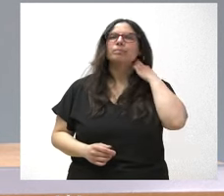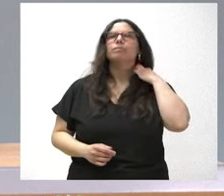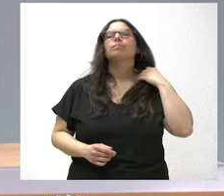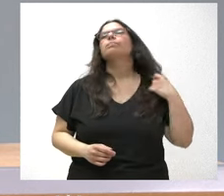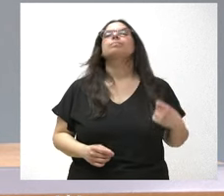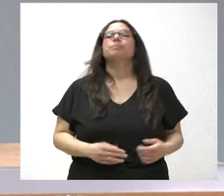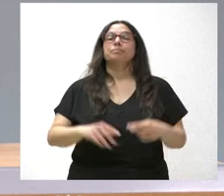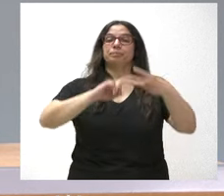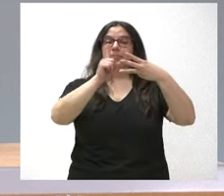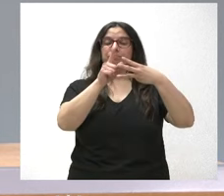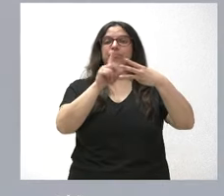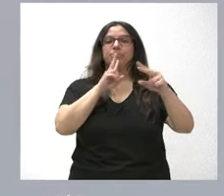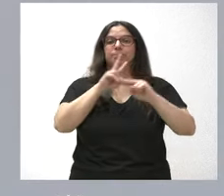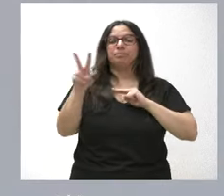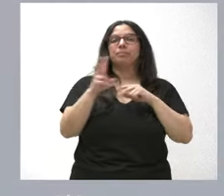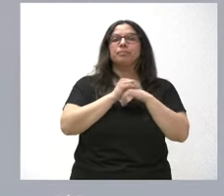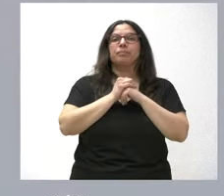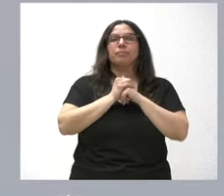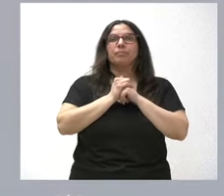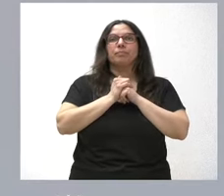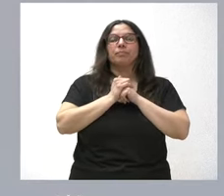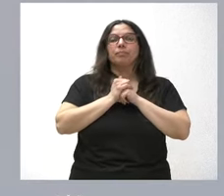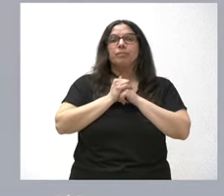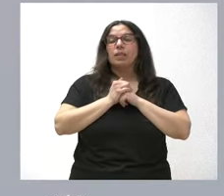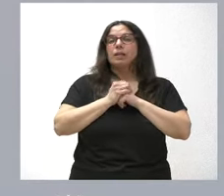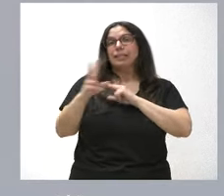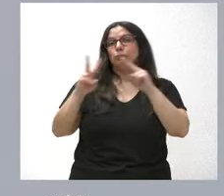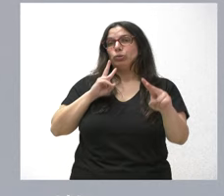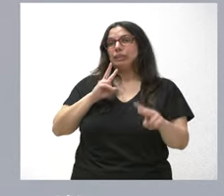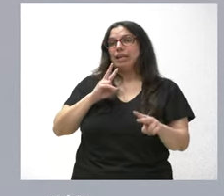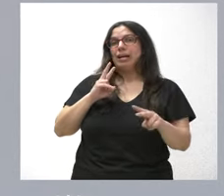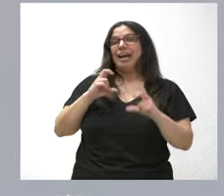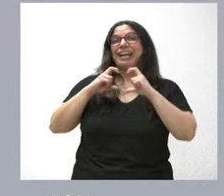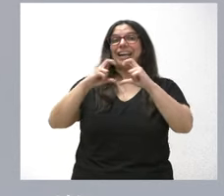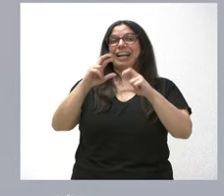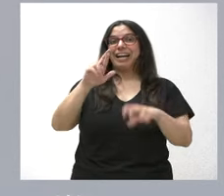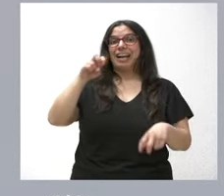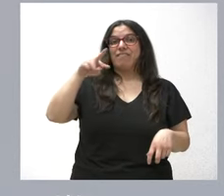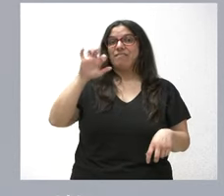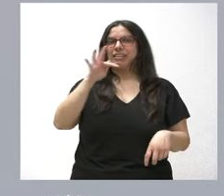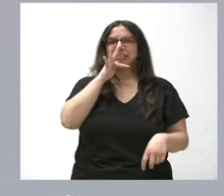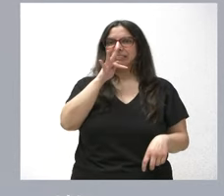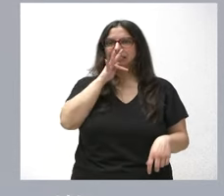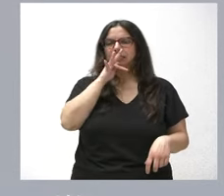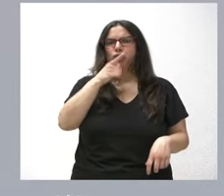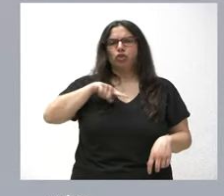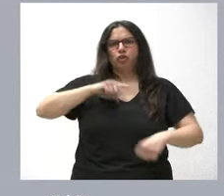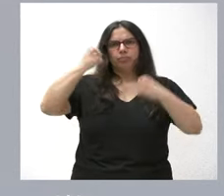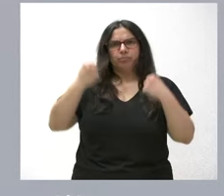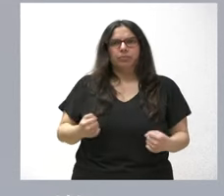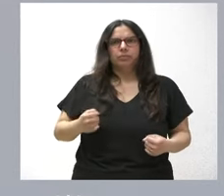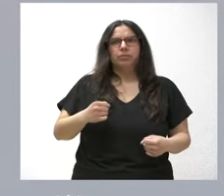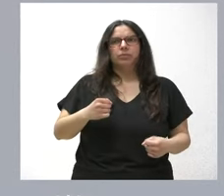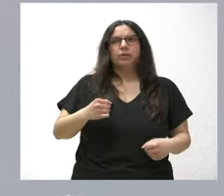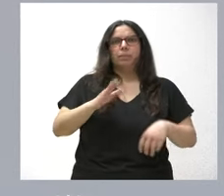Comenzando por la primera de las cuestiones, no hemos tenido contestación de Renfe. Nosotros insistimos en este hecho, ya no solamente porque lo sepa la Junta de Castilla y León, sino porque lo